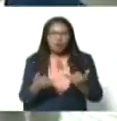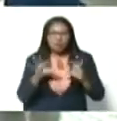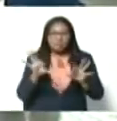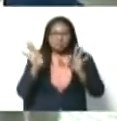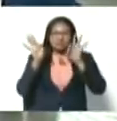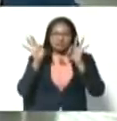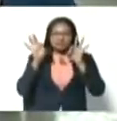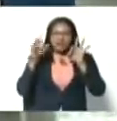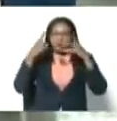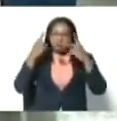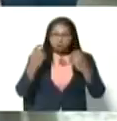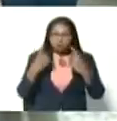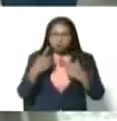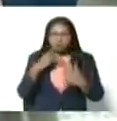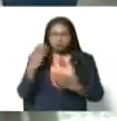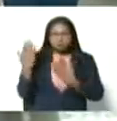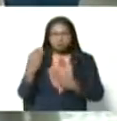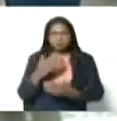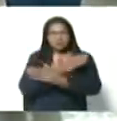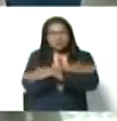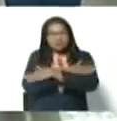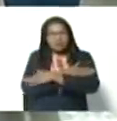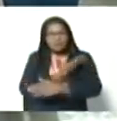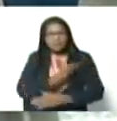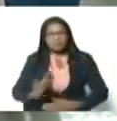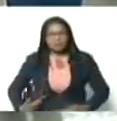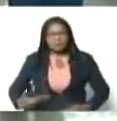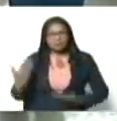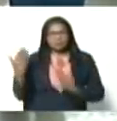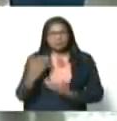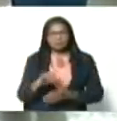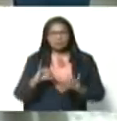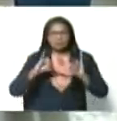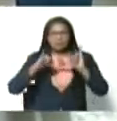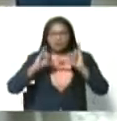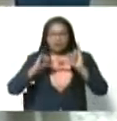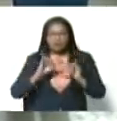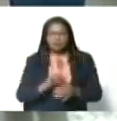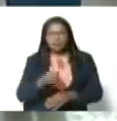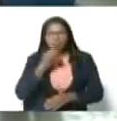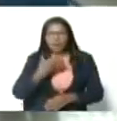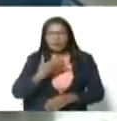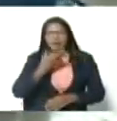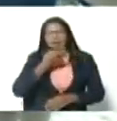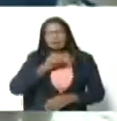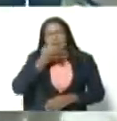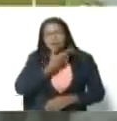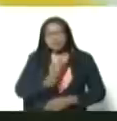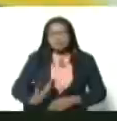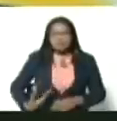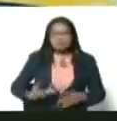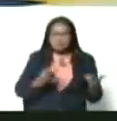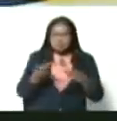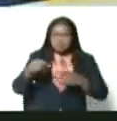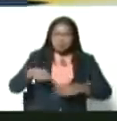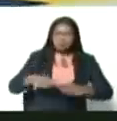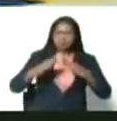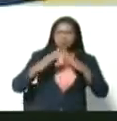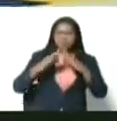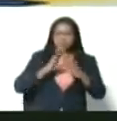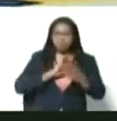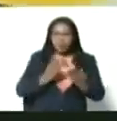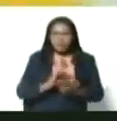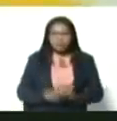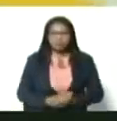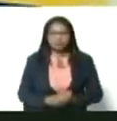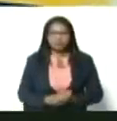especializado la clase obrera. Felicitaciones, presidente. Adelante, Astip. Buenas tardes, presidente. Bienvenido a su casa. Presidente,